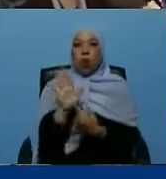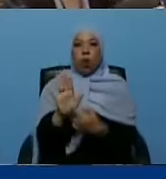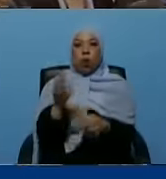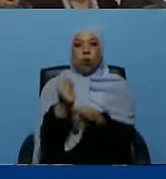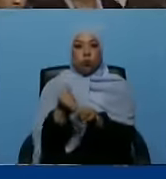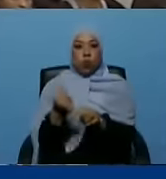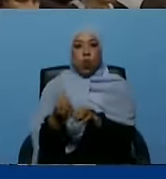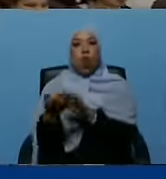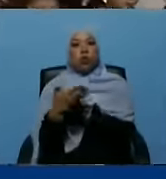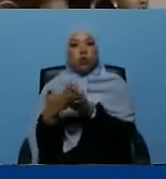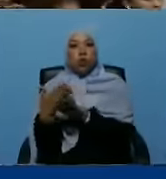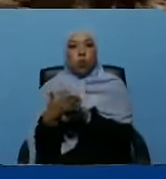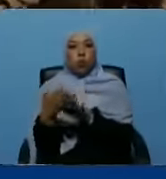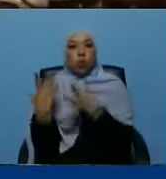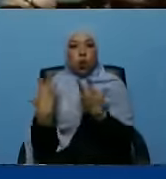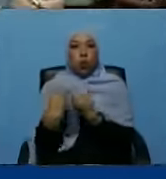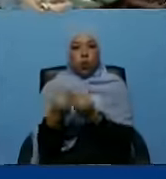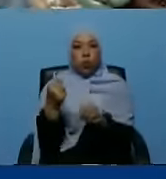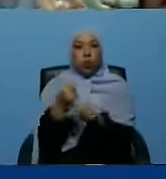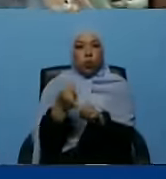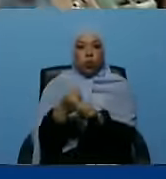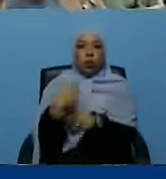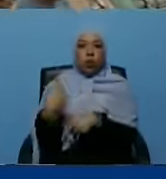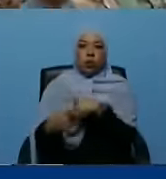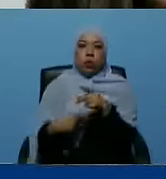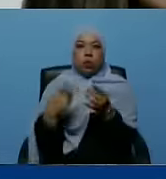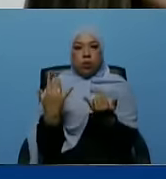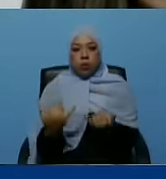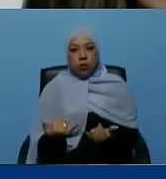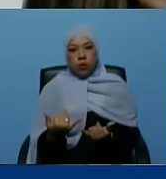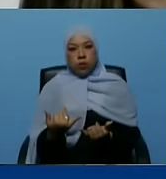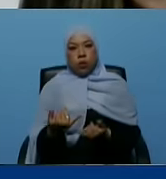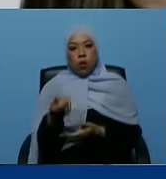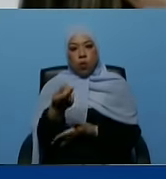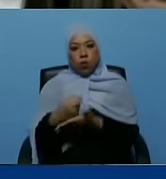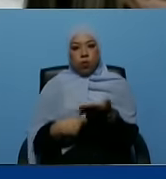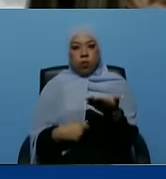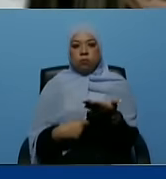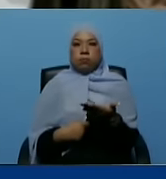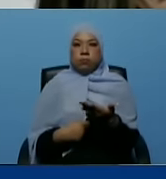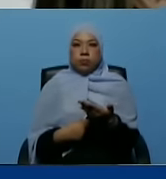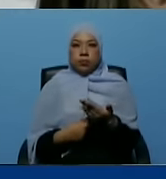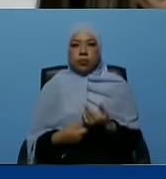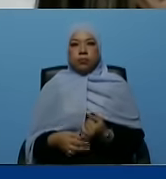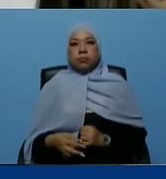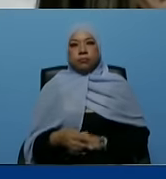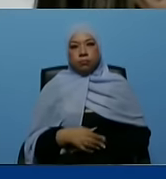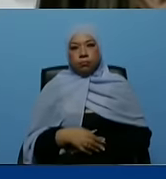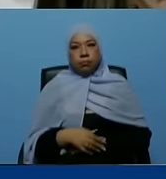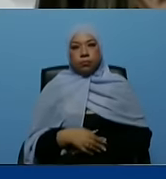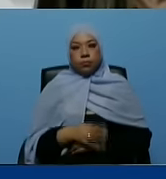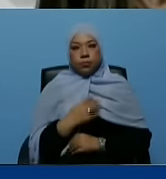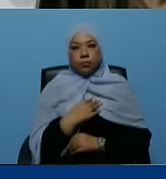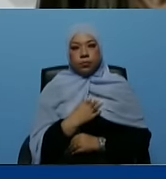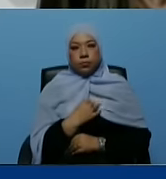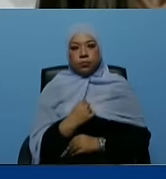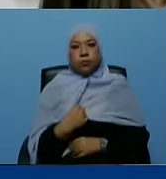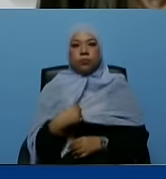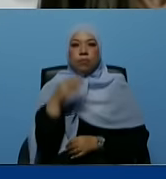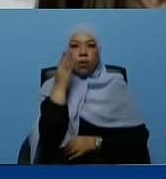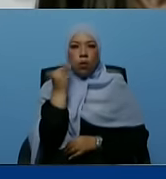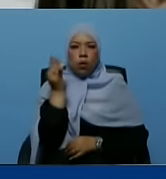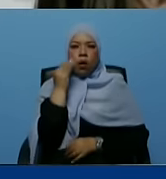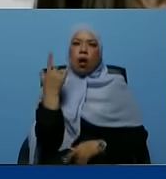la resolución conjunta para que firme su rúbrica, seamos más expeditos